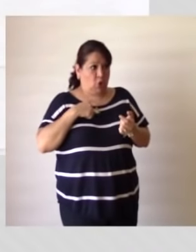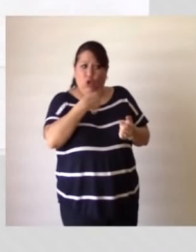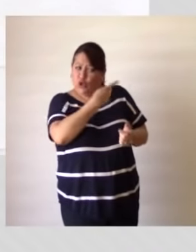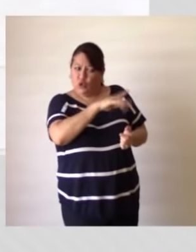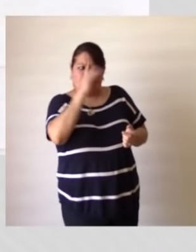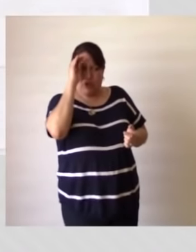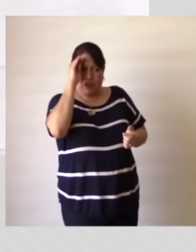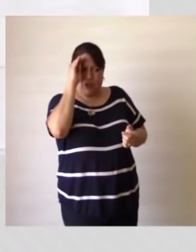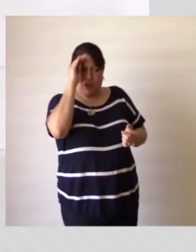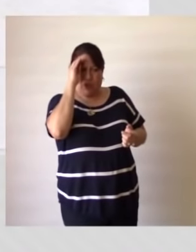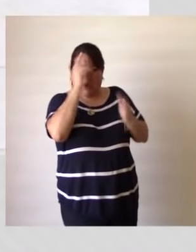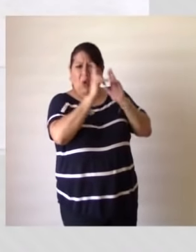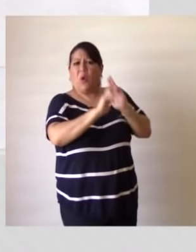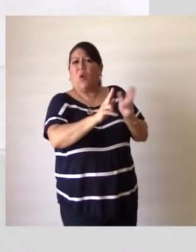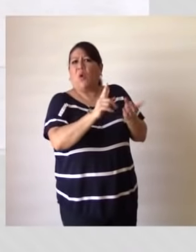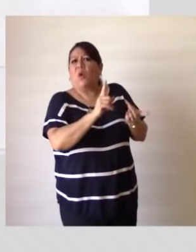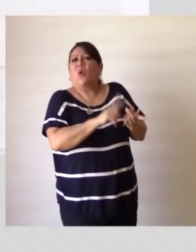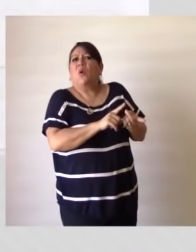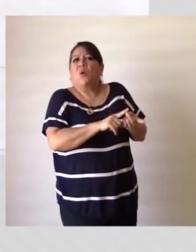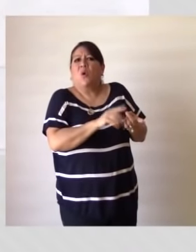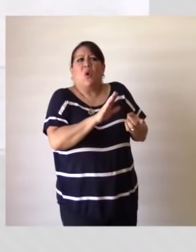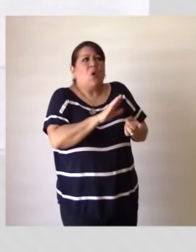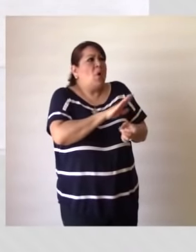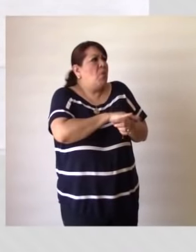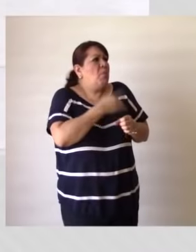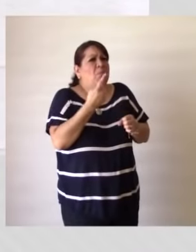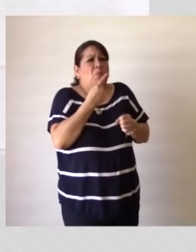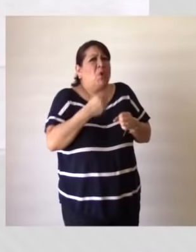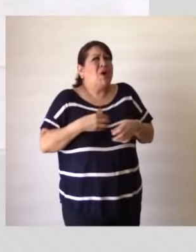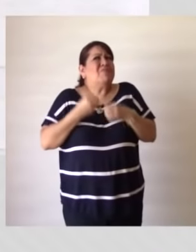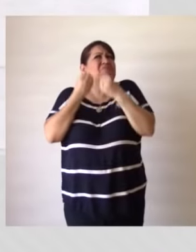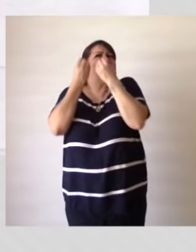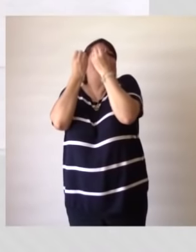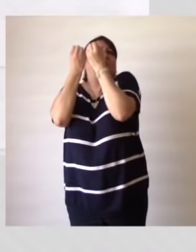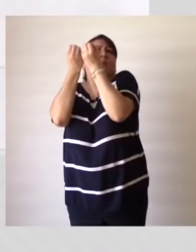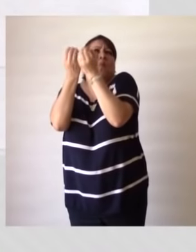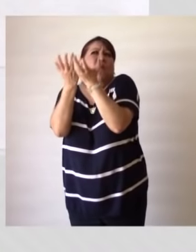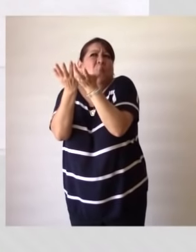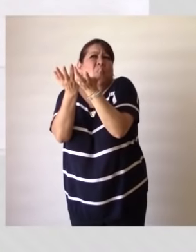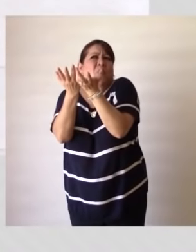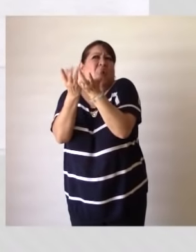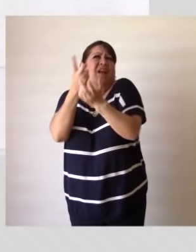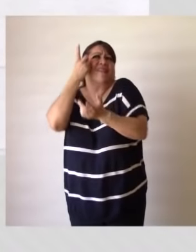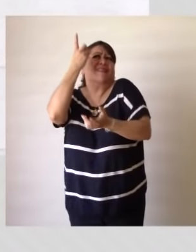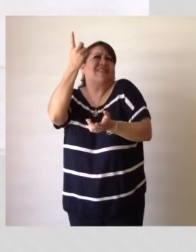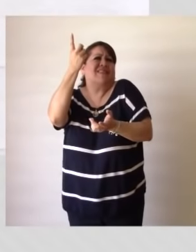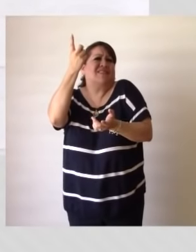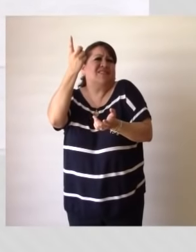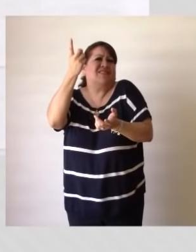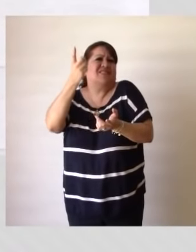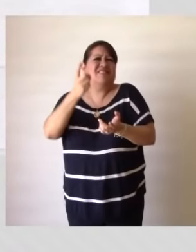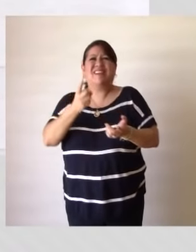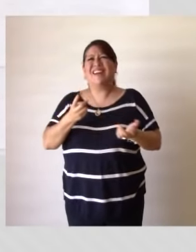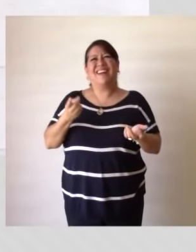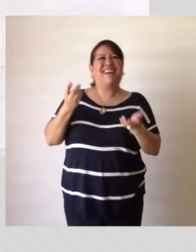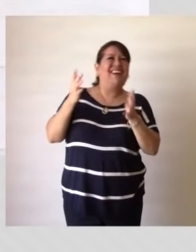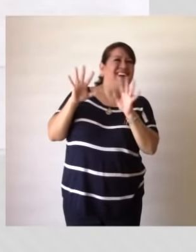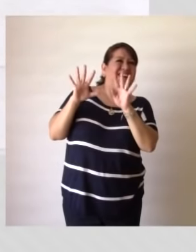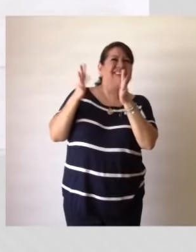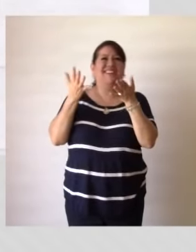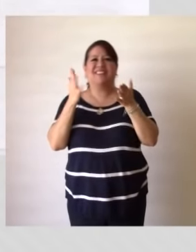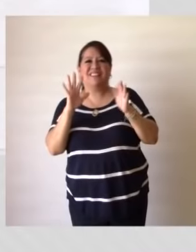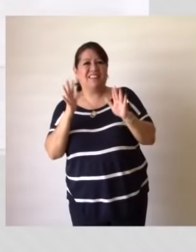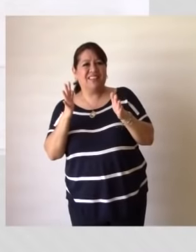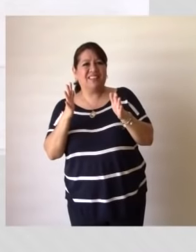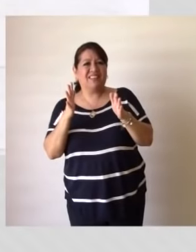viene si me das algo que no es lo mejor porque vienes y me ofreces algo que no